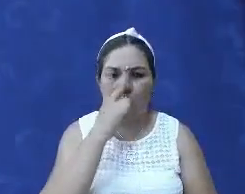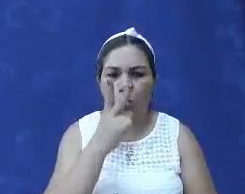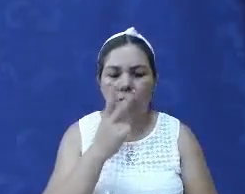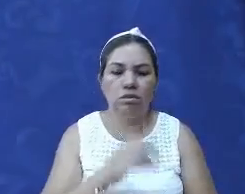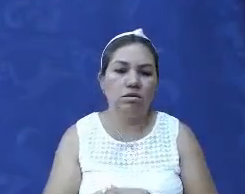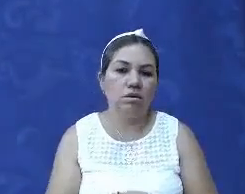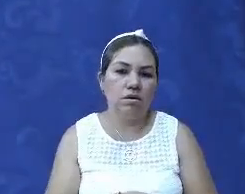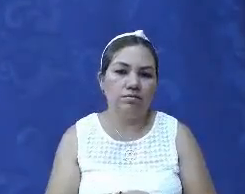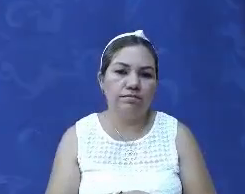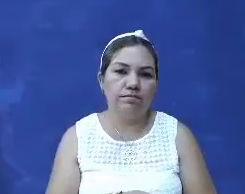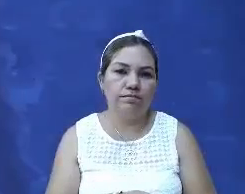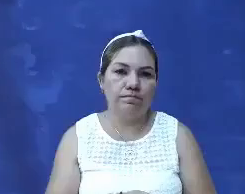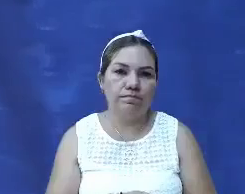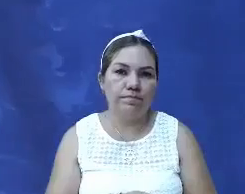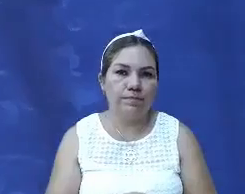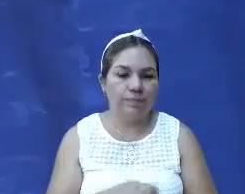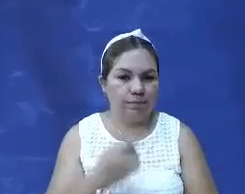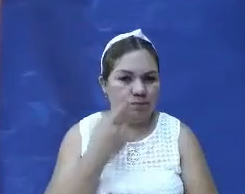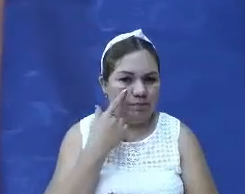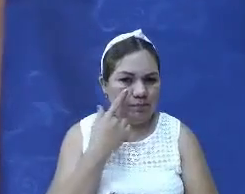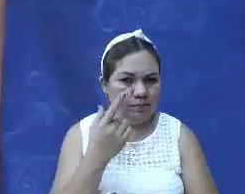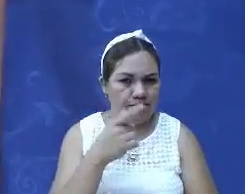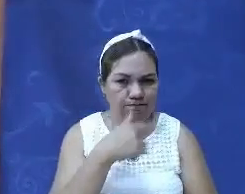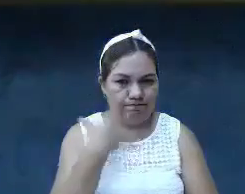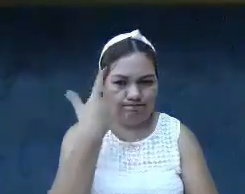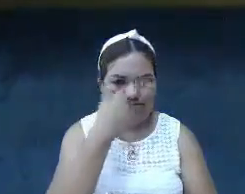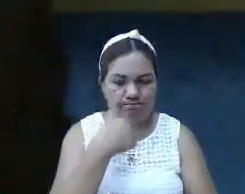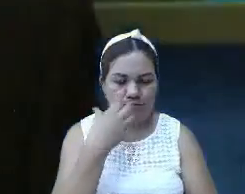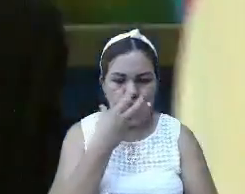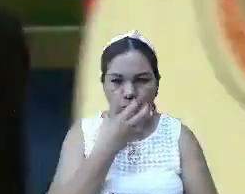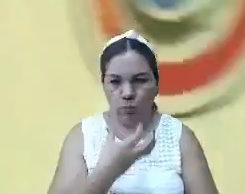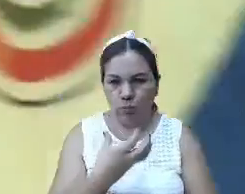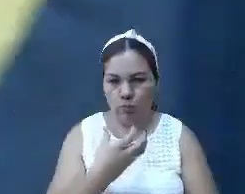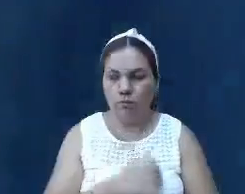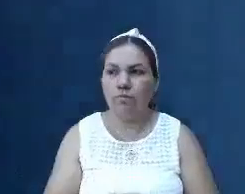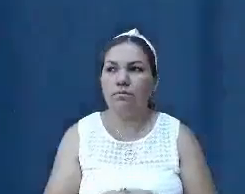Alabado sea su nombre. Ahí me miran todo con cara de no sé qué.